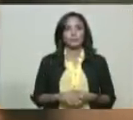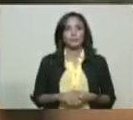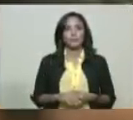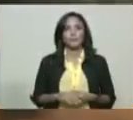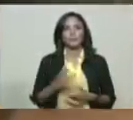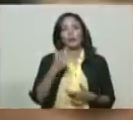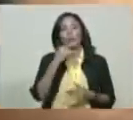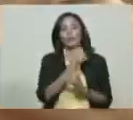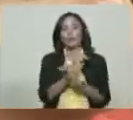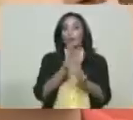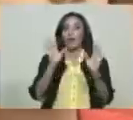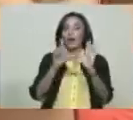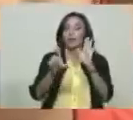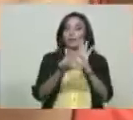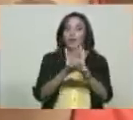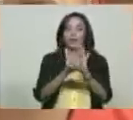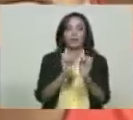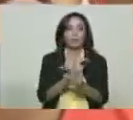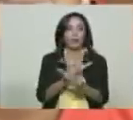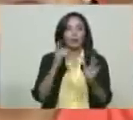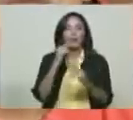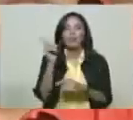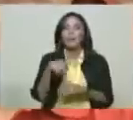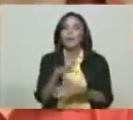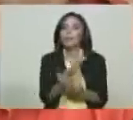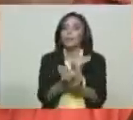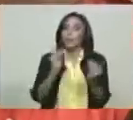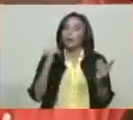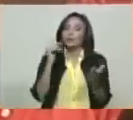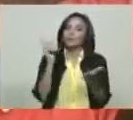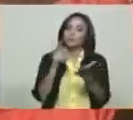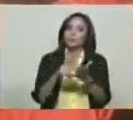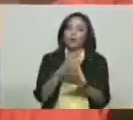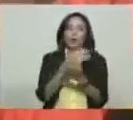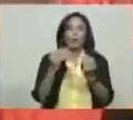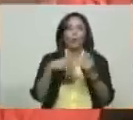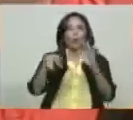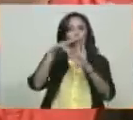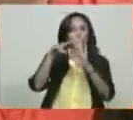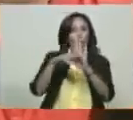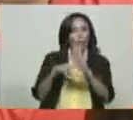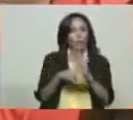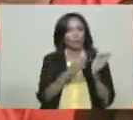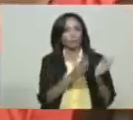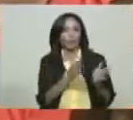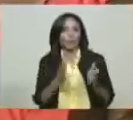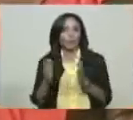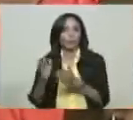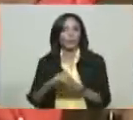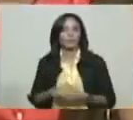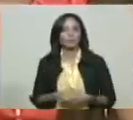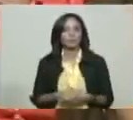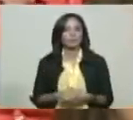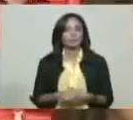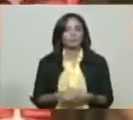legítima y democrática, basada en los estatutos vigentes.